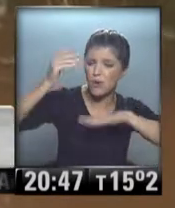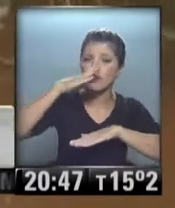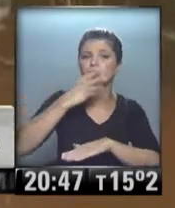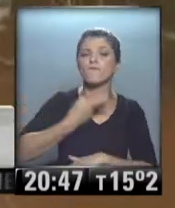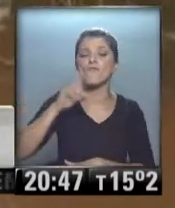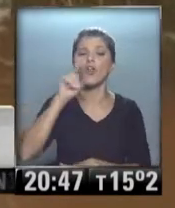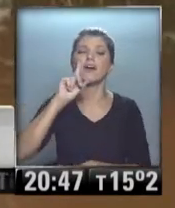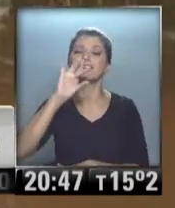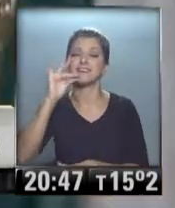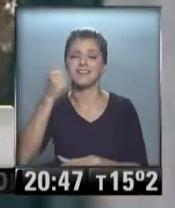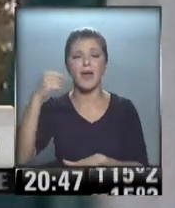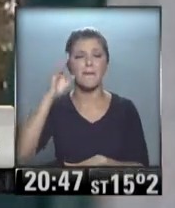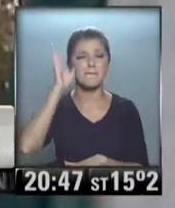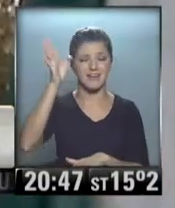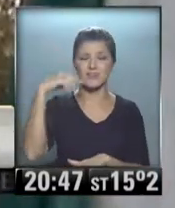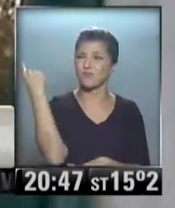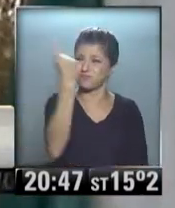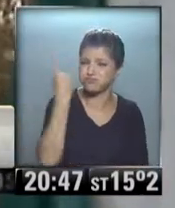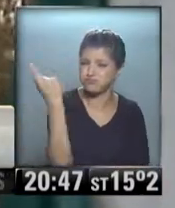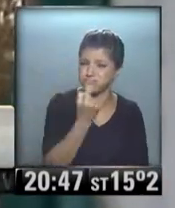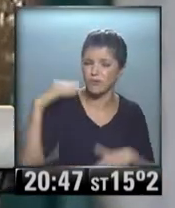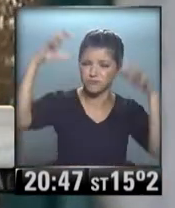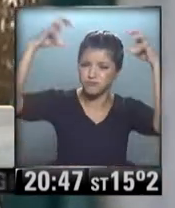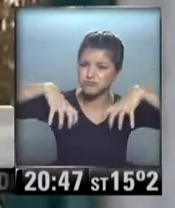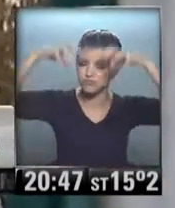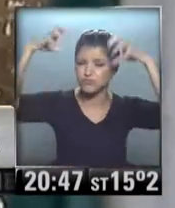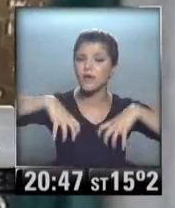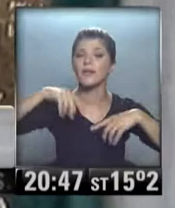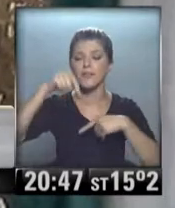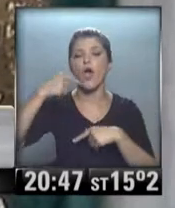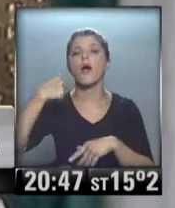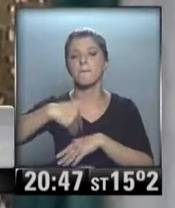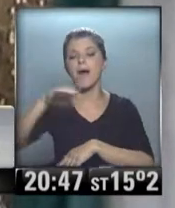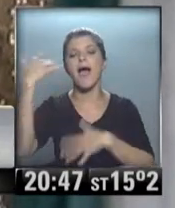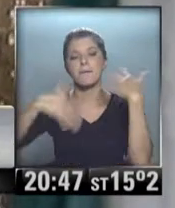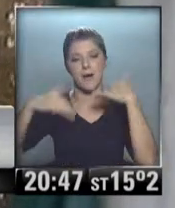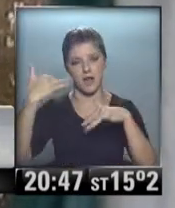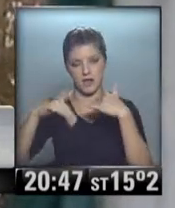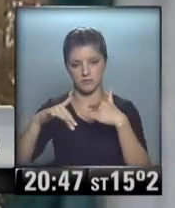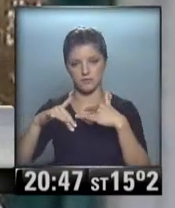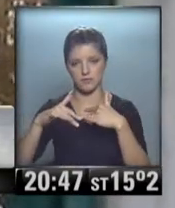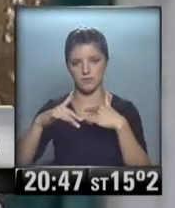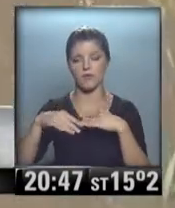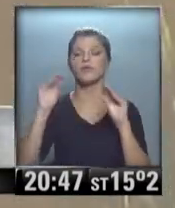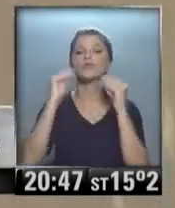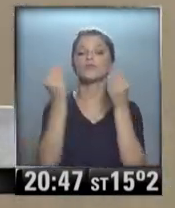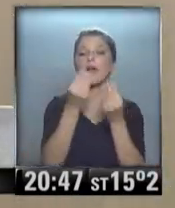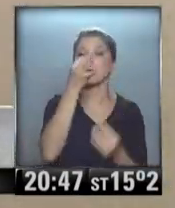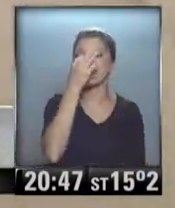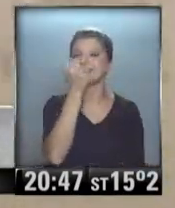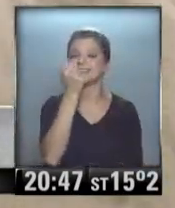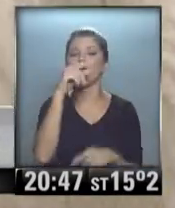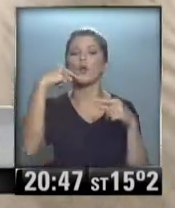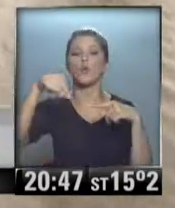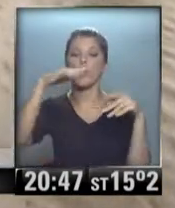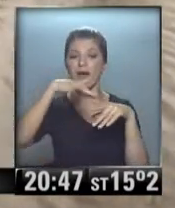zonas más castigadas por los tornados y tormentas que azotan el centro y sur del país. Se ha declarado el estado de emergencia en 26 estados y